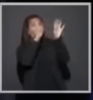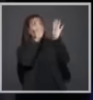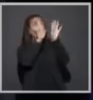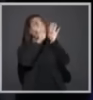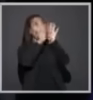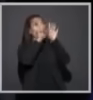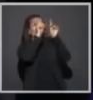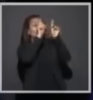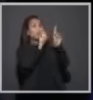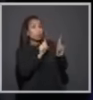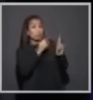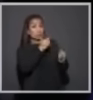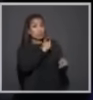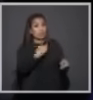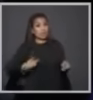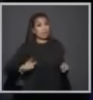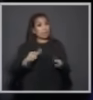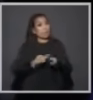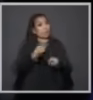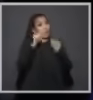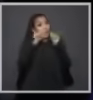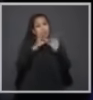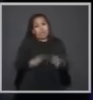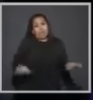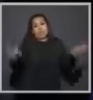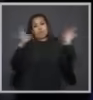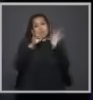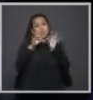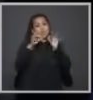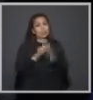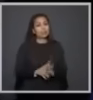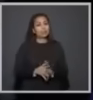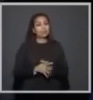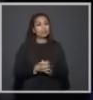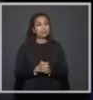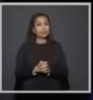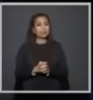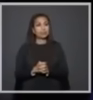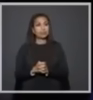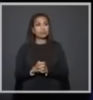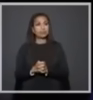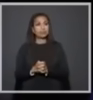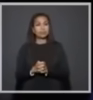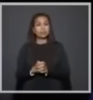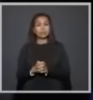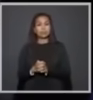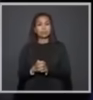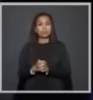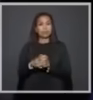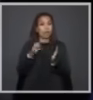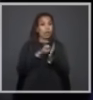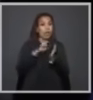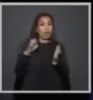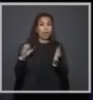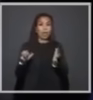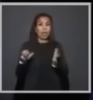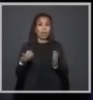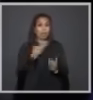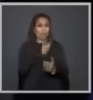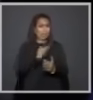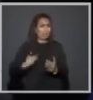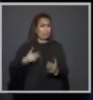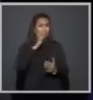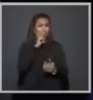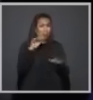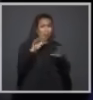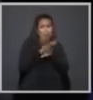importante. Por ejemplo, no todo se puede hacer con dinero. Los cambios, la transformación que